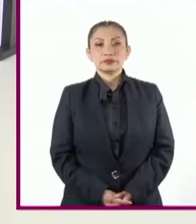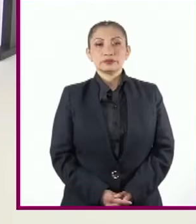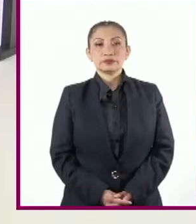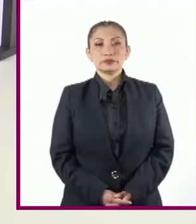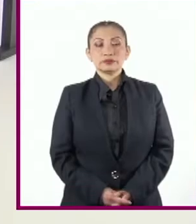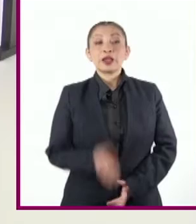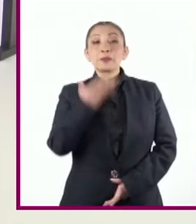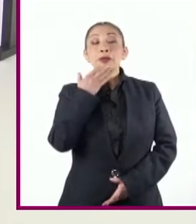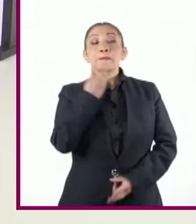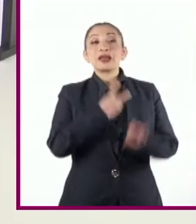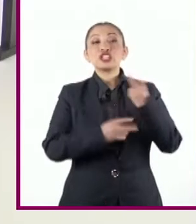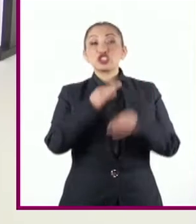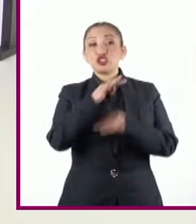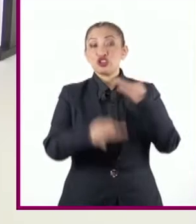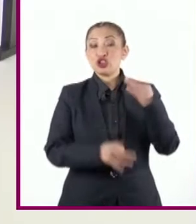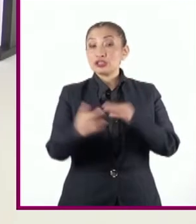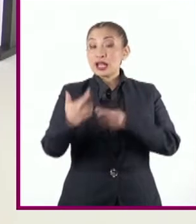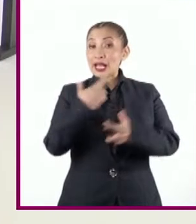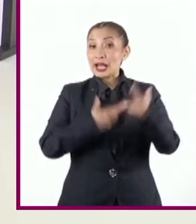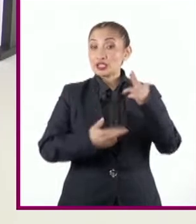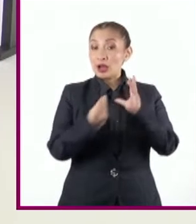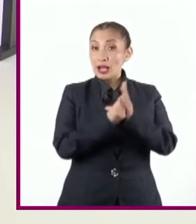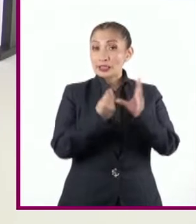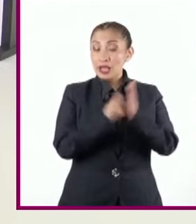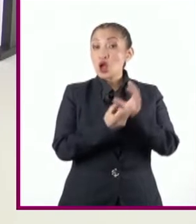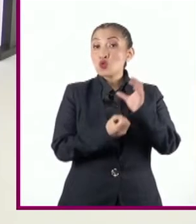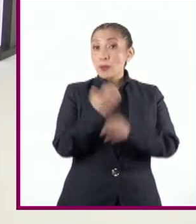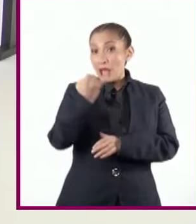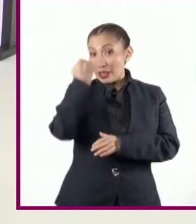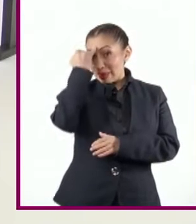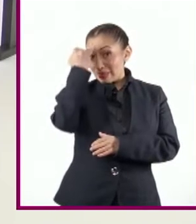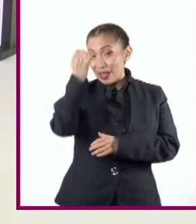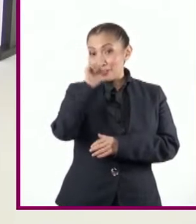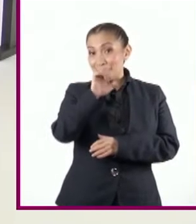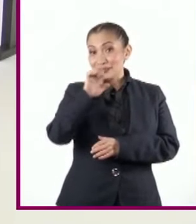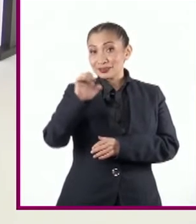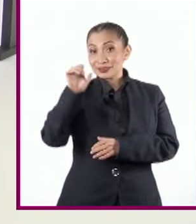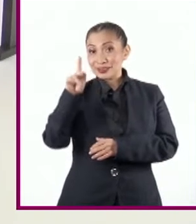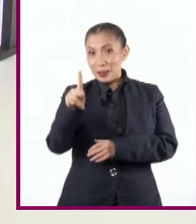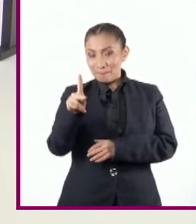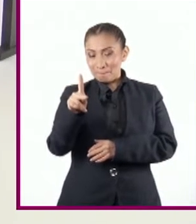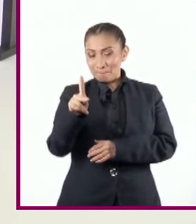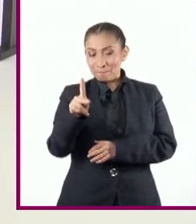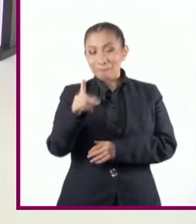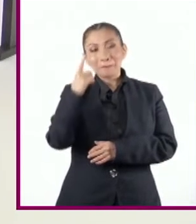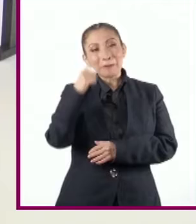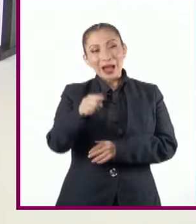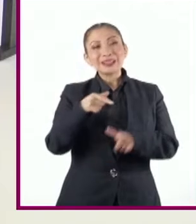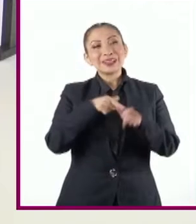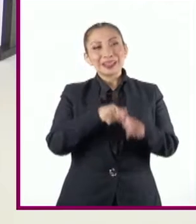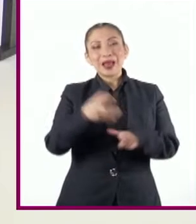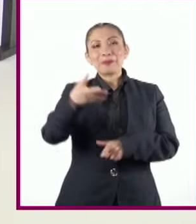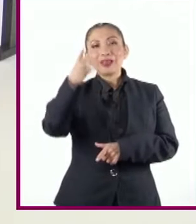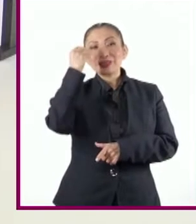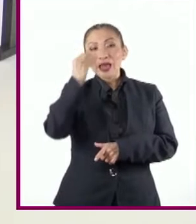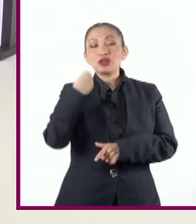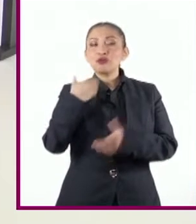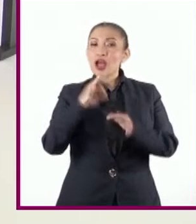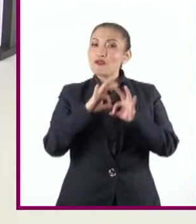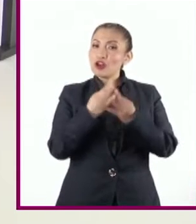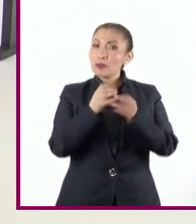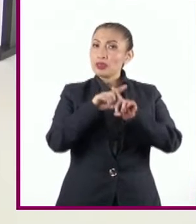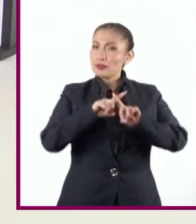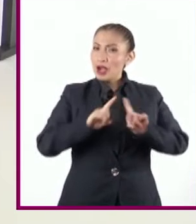Bienvenidas y bienvenidos al Regreso a Clases, la nueva propuesta de la Secretaría de Educación Pública para seguir aprendiendo en una